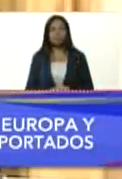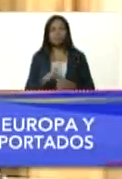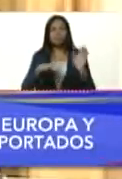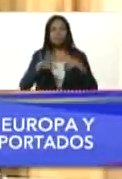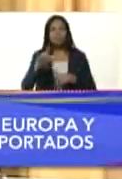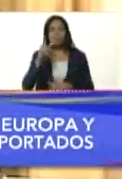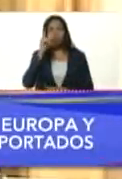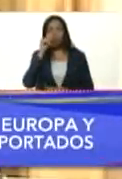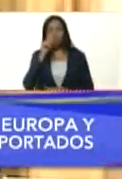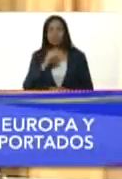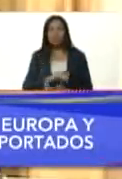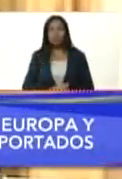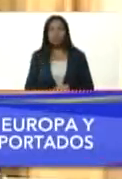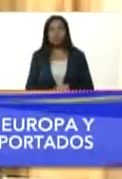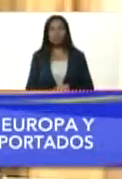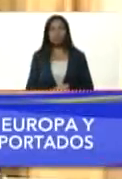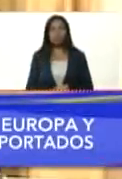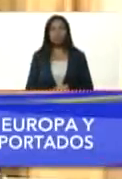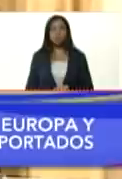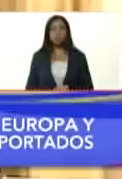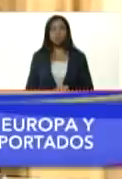15 hombres.